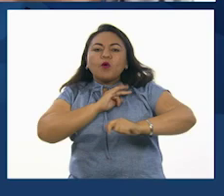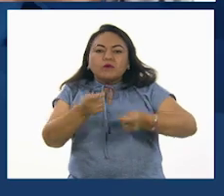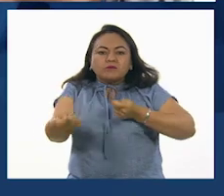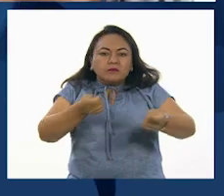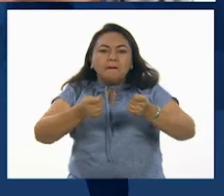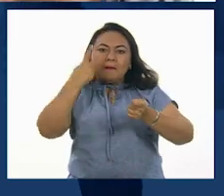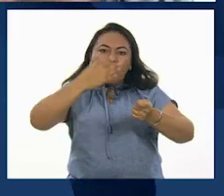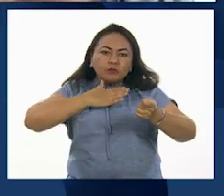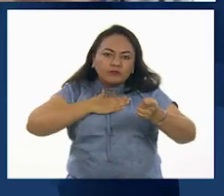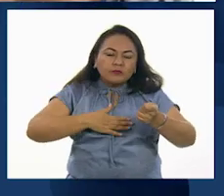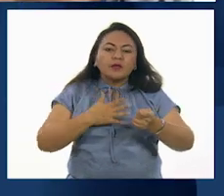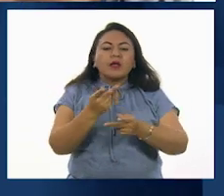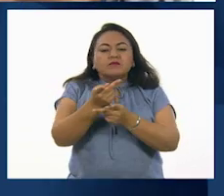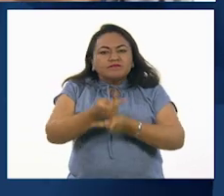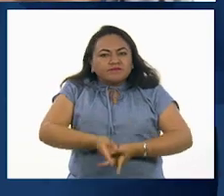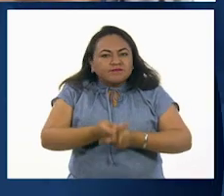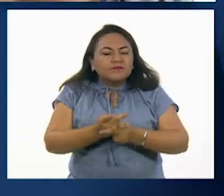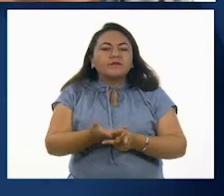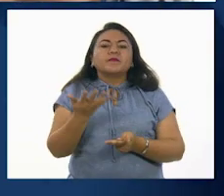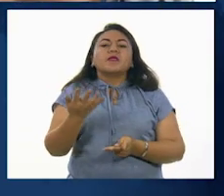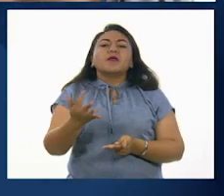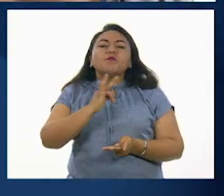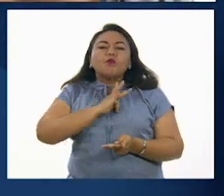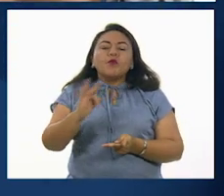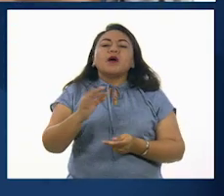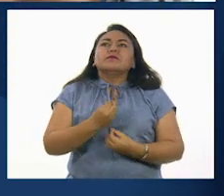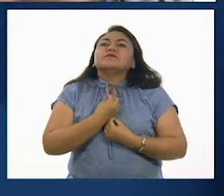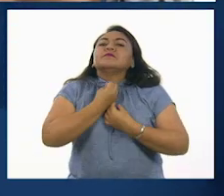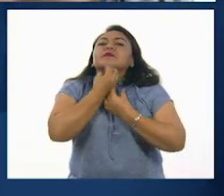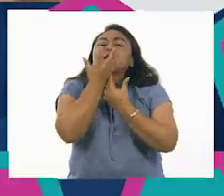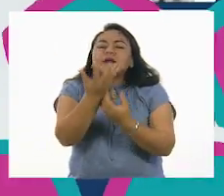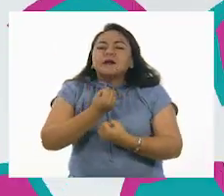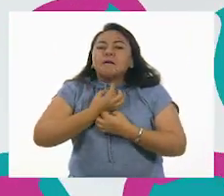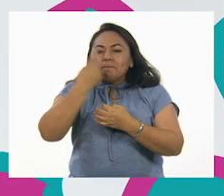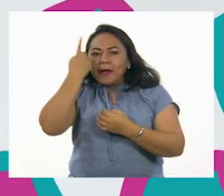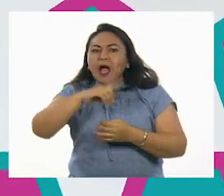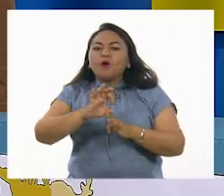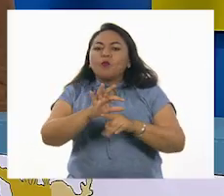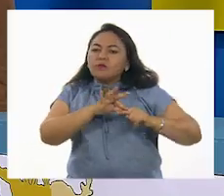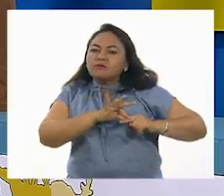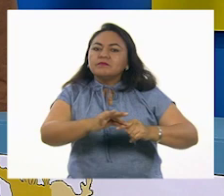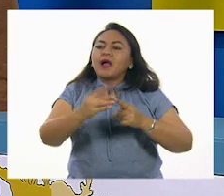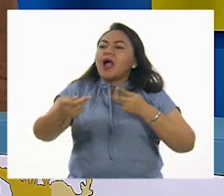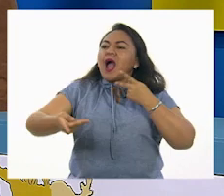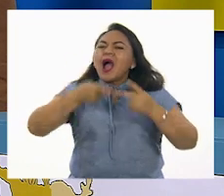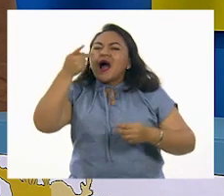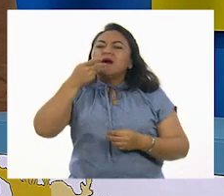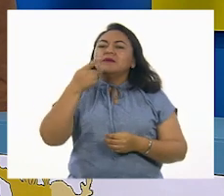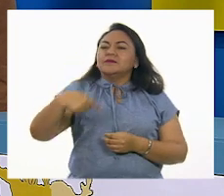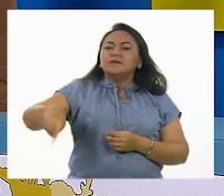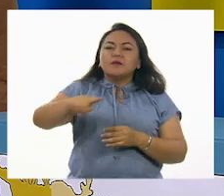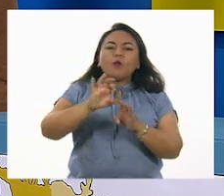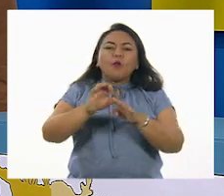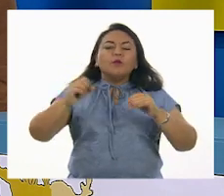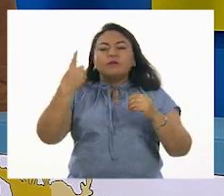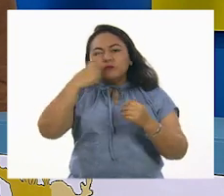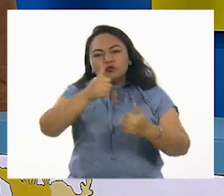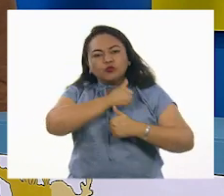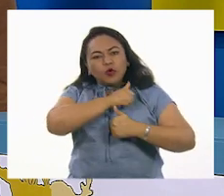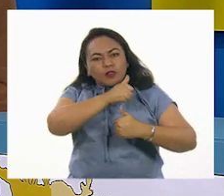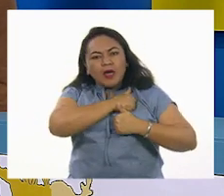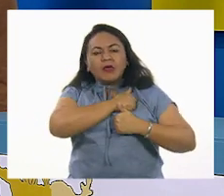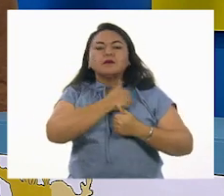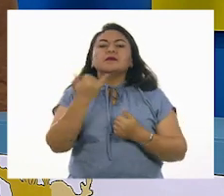en la justicia, la tolerancia y formación en retórica para comandar y guiar tropas, es decir, la habilidad para